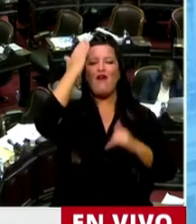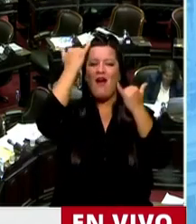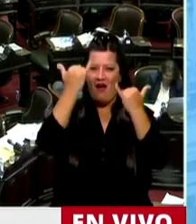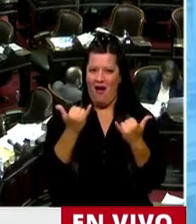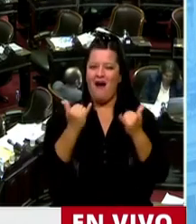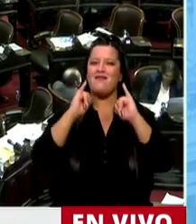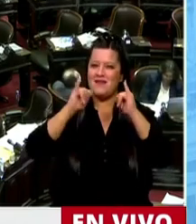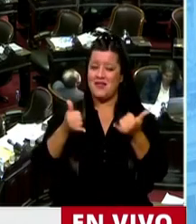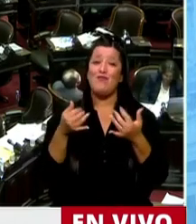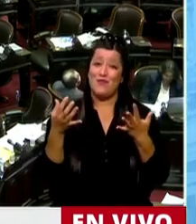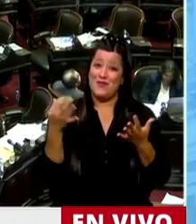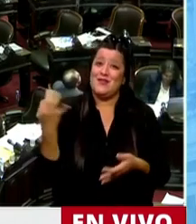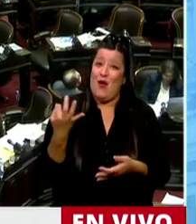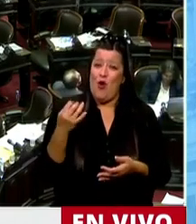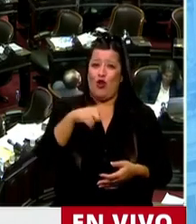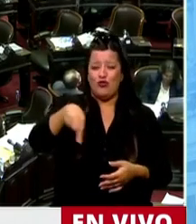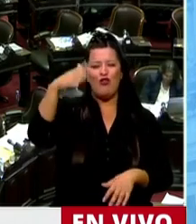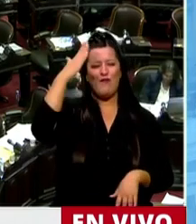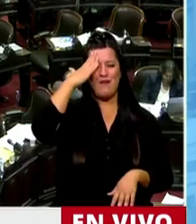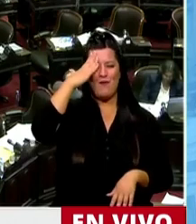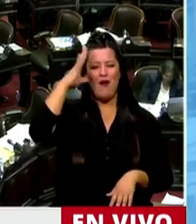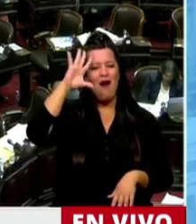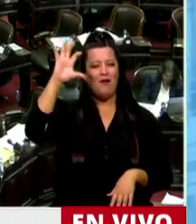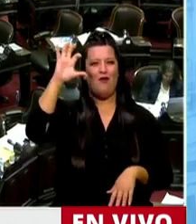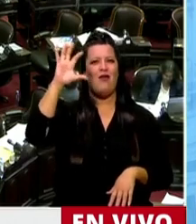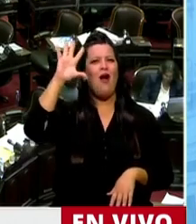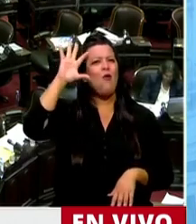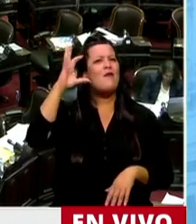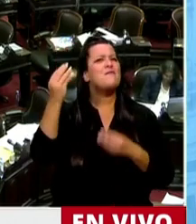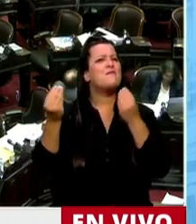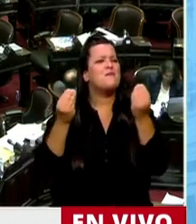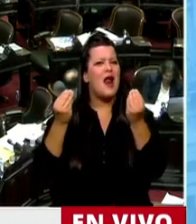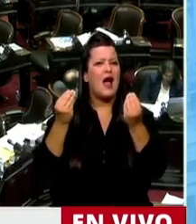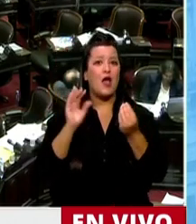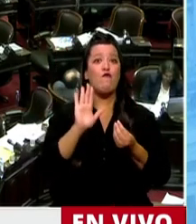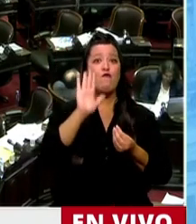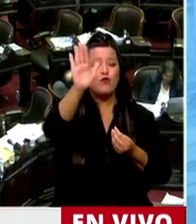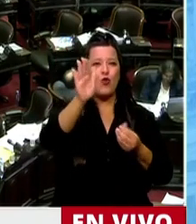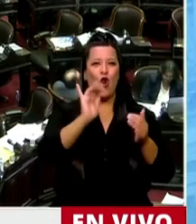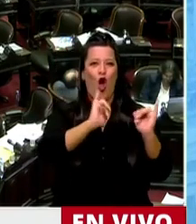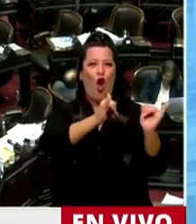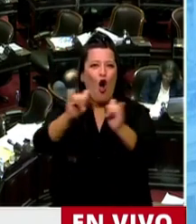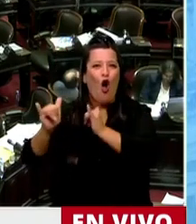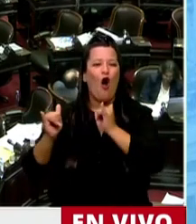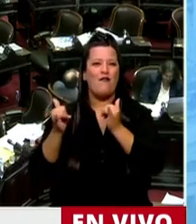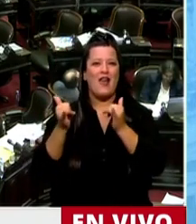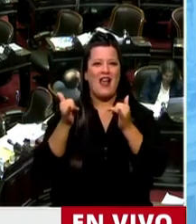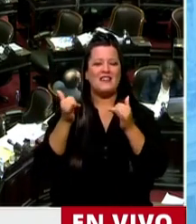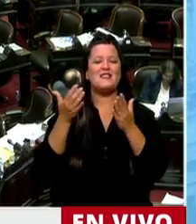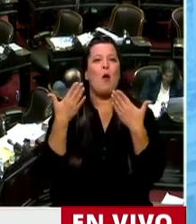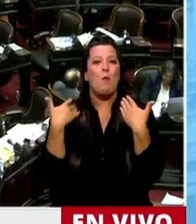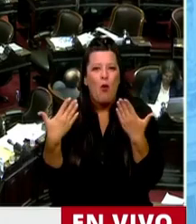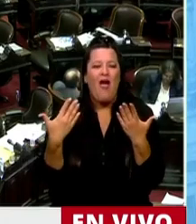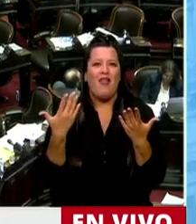es bueno tener memoria, fundamentalmente para que las nuevas generaciones puedan en